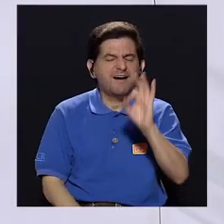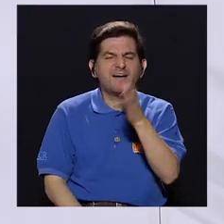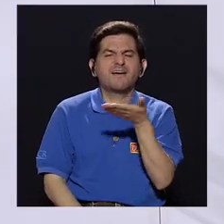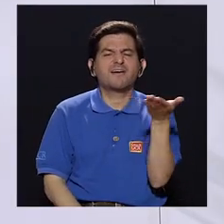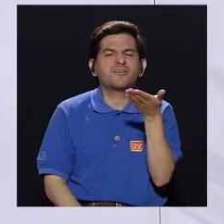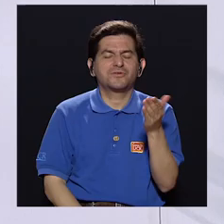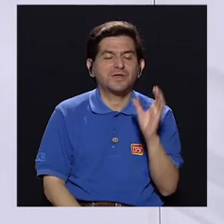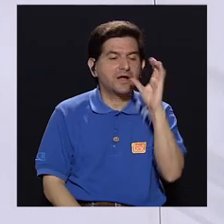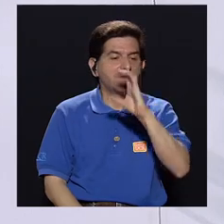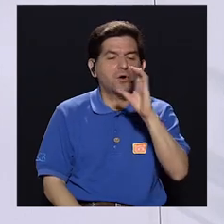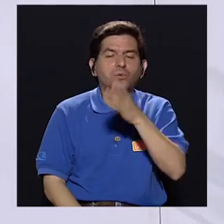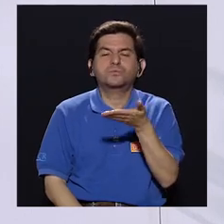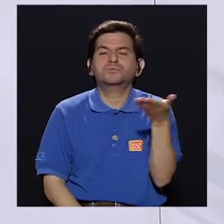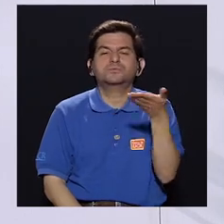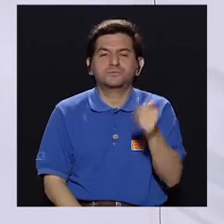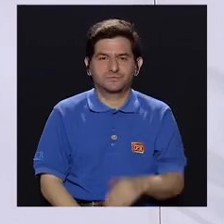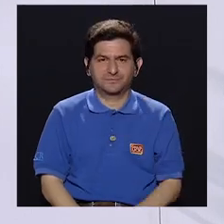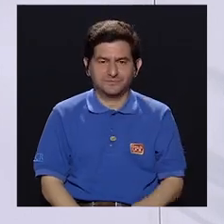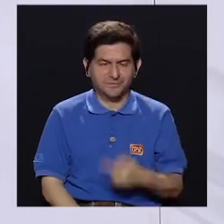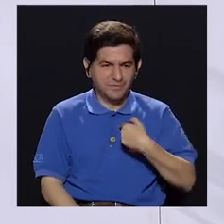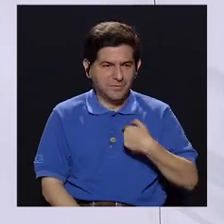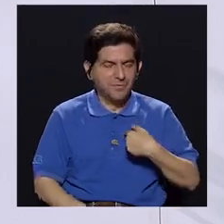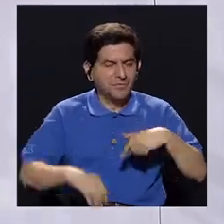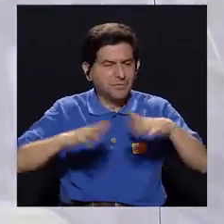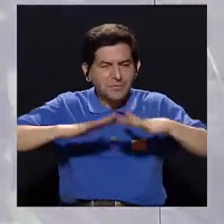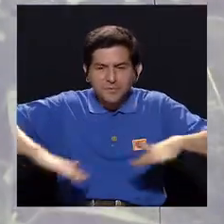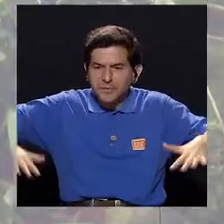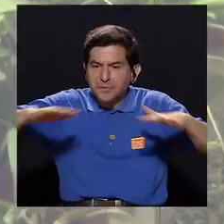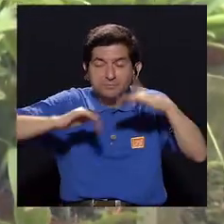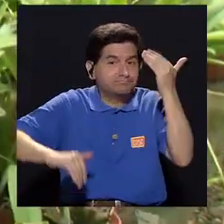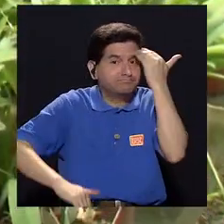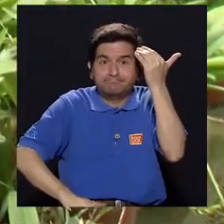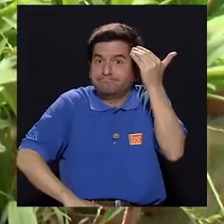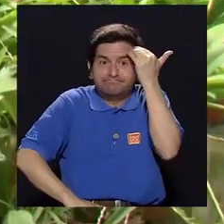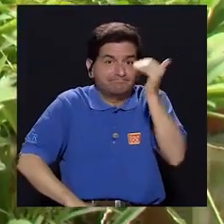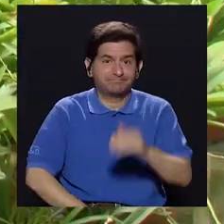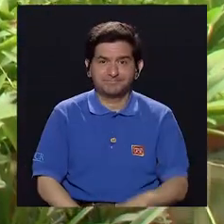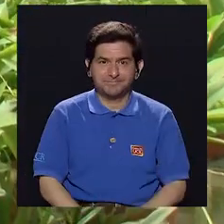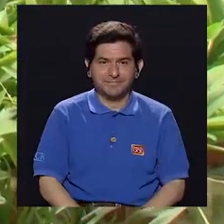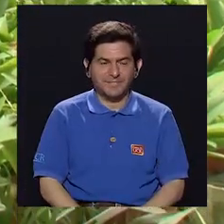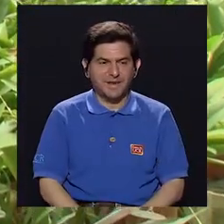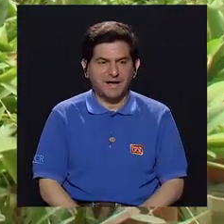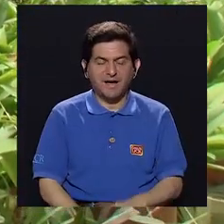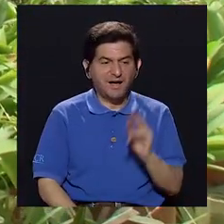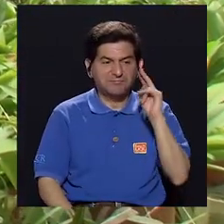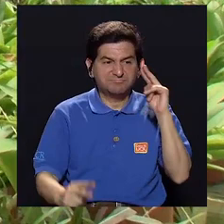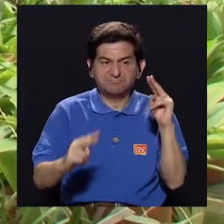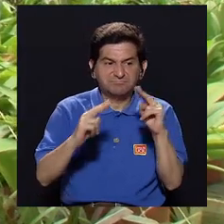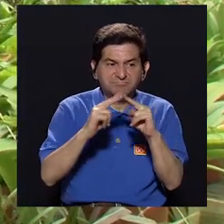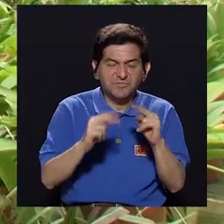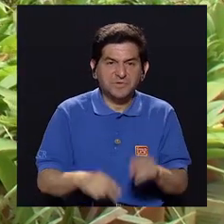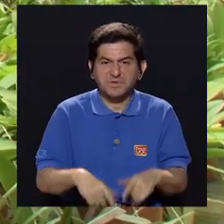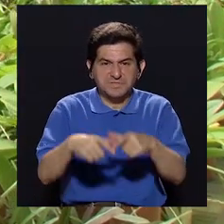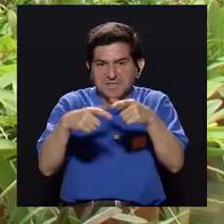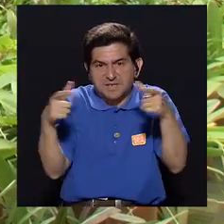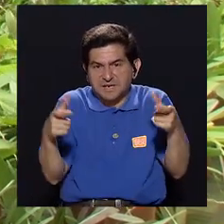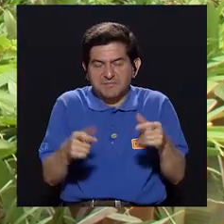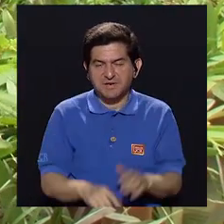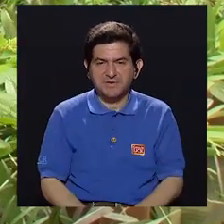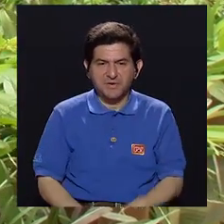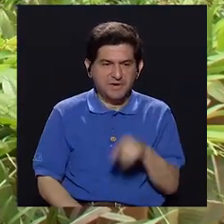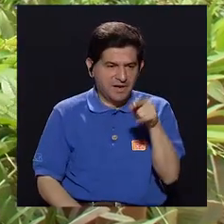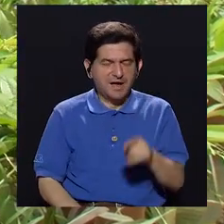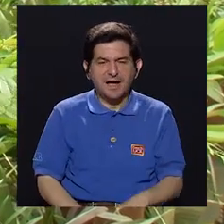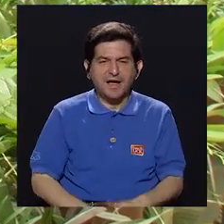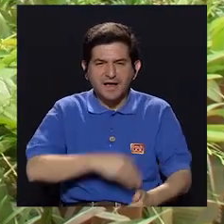encontrar Y qué andamos buscando porque uno va al campo y no sabe Exactamente Bueno como todavía no se conoce de la mayoría no se sabe quién